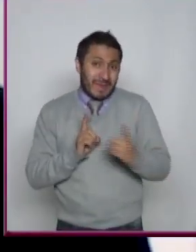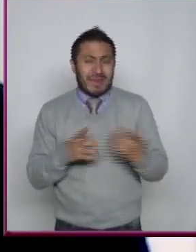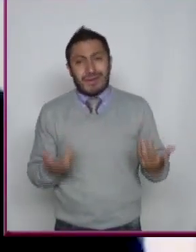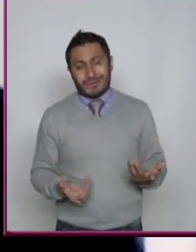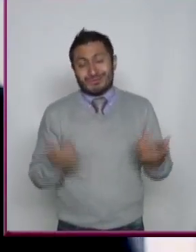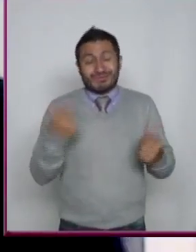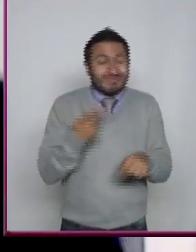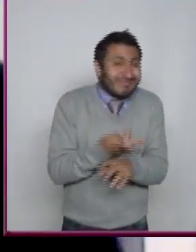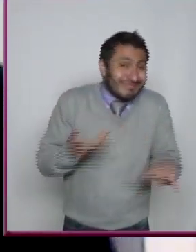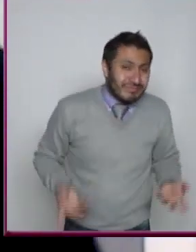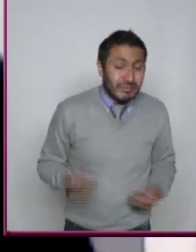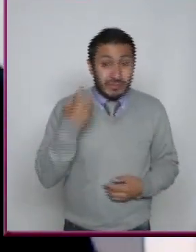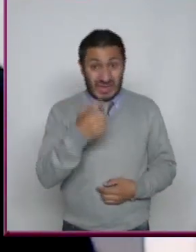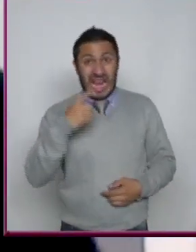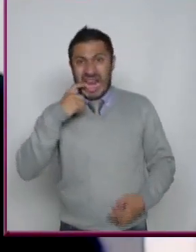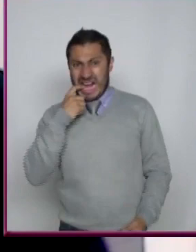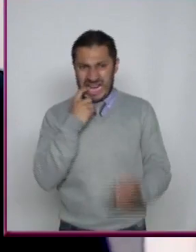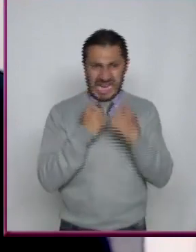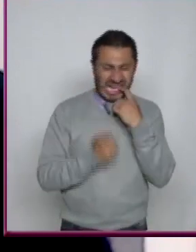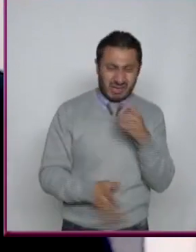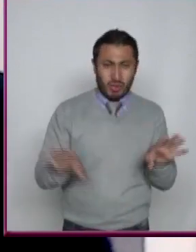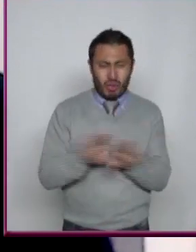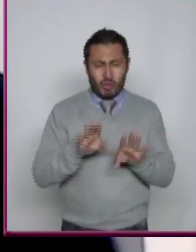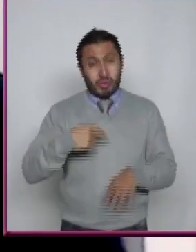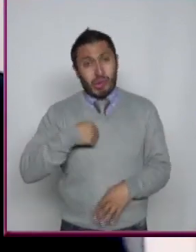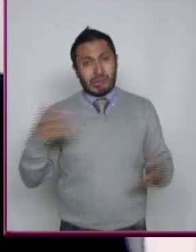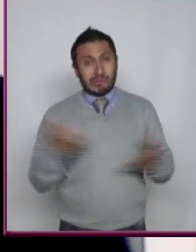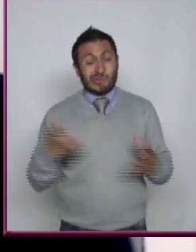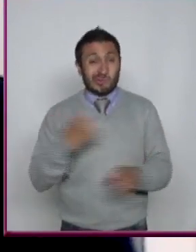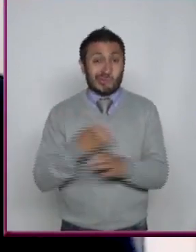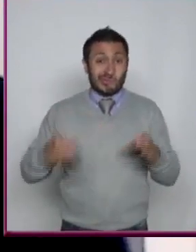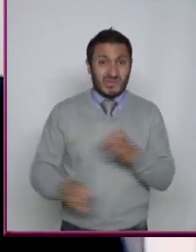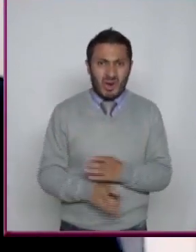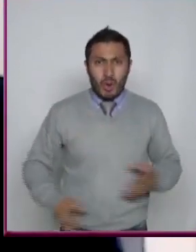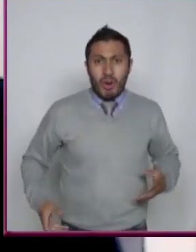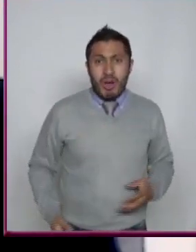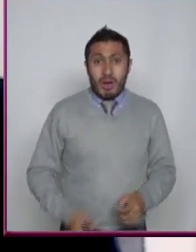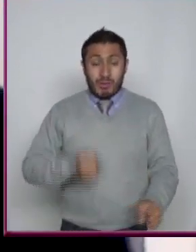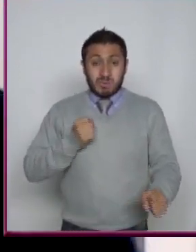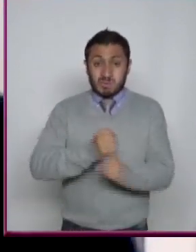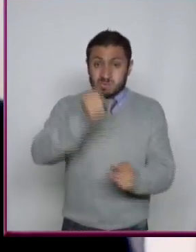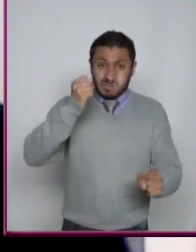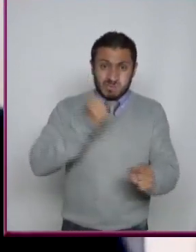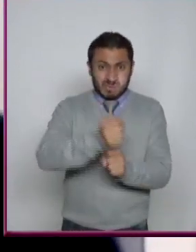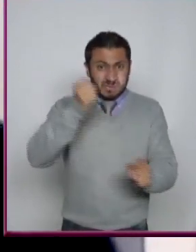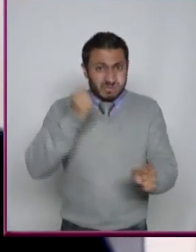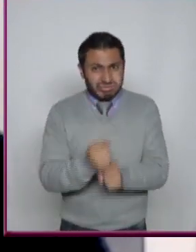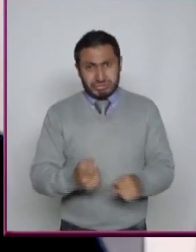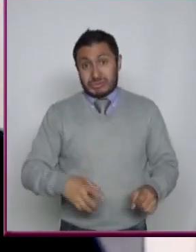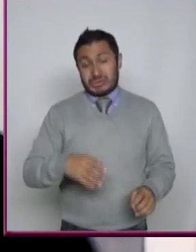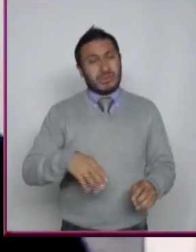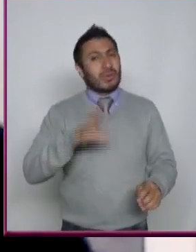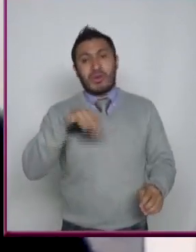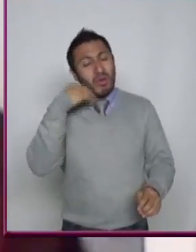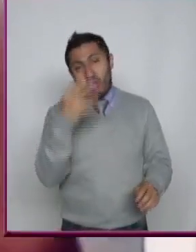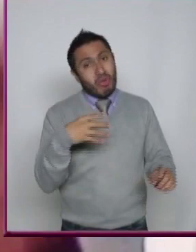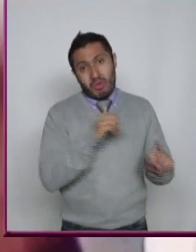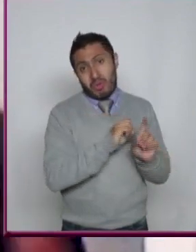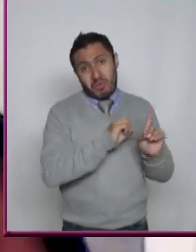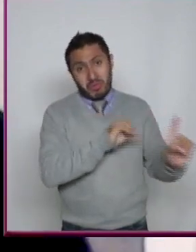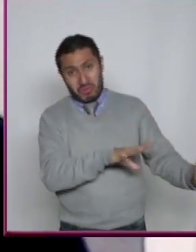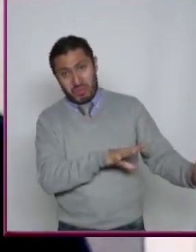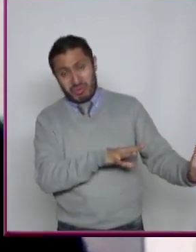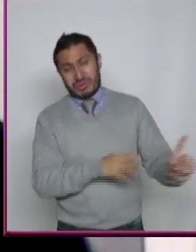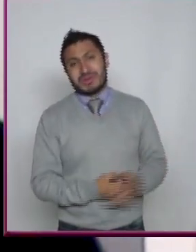pueden motivar a hacer cosas a veces muy agresivas o violentas por no perder a esta persona, ¿no? De hecho,